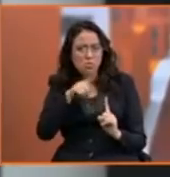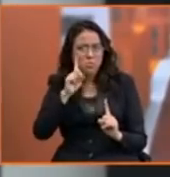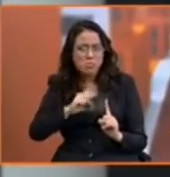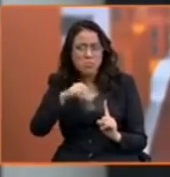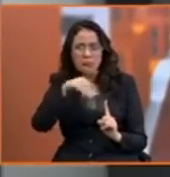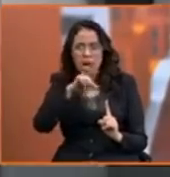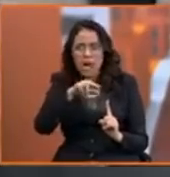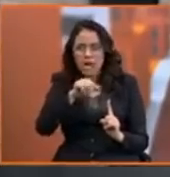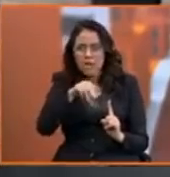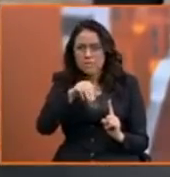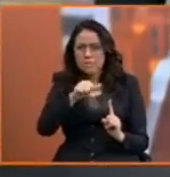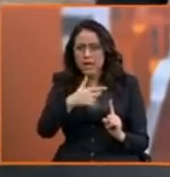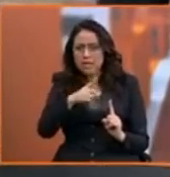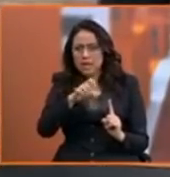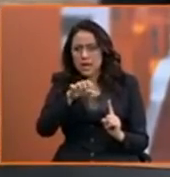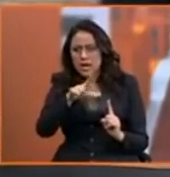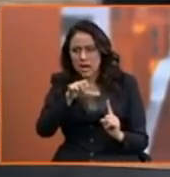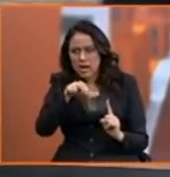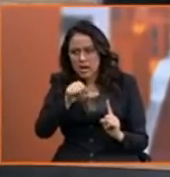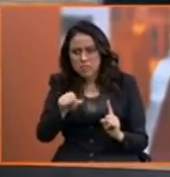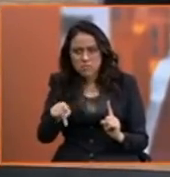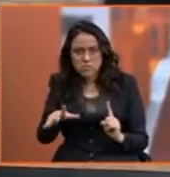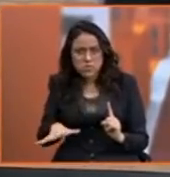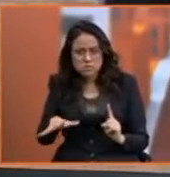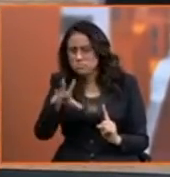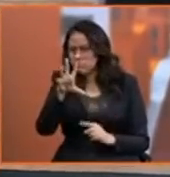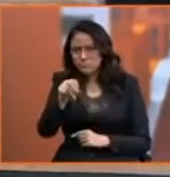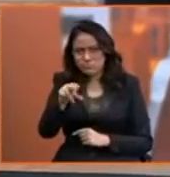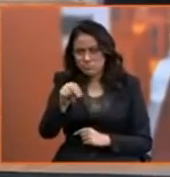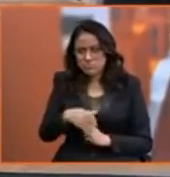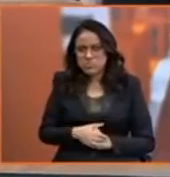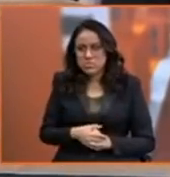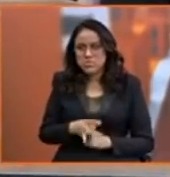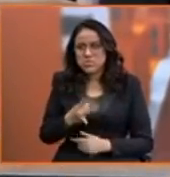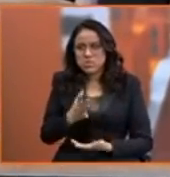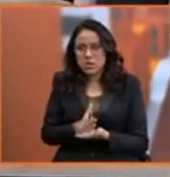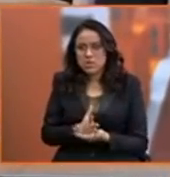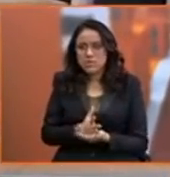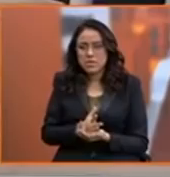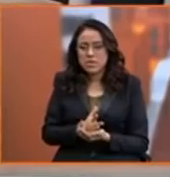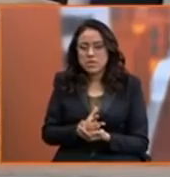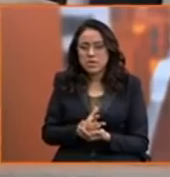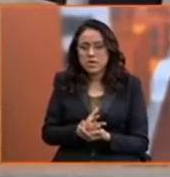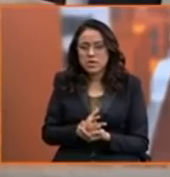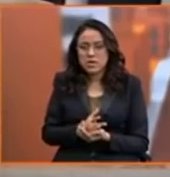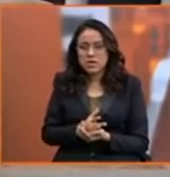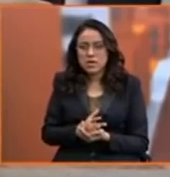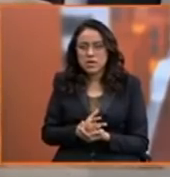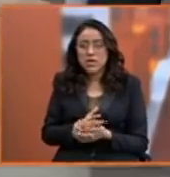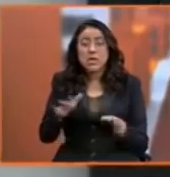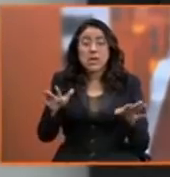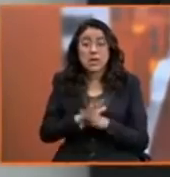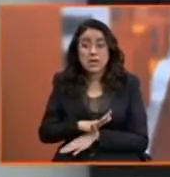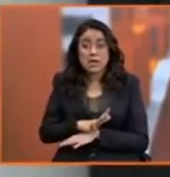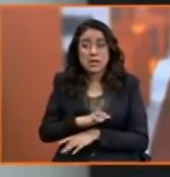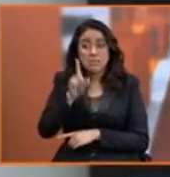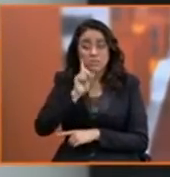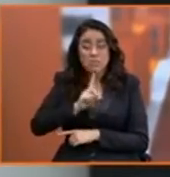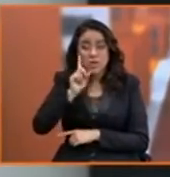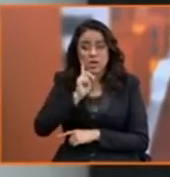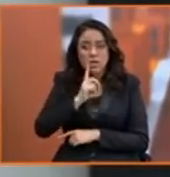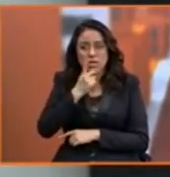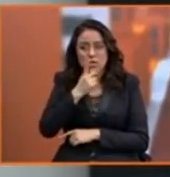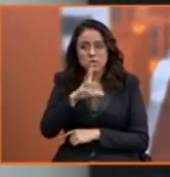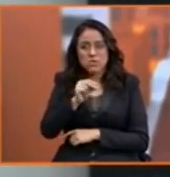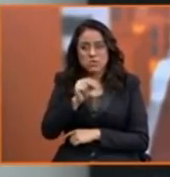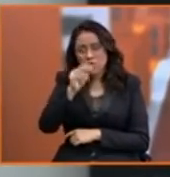prostituta? Fue una mujer simplemente que fue avanzada para la época, una mujer evolucionada que dijo, pues no